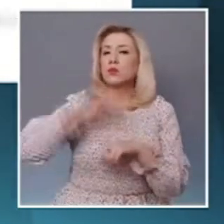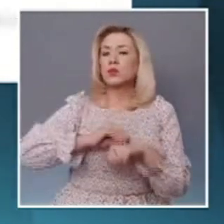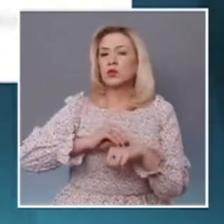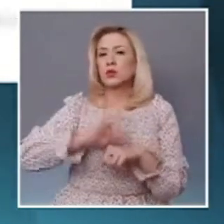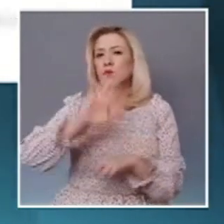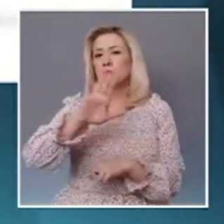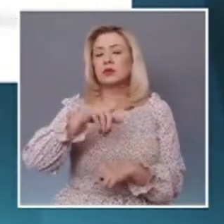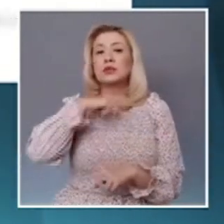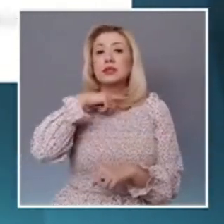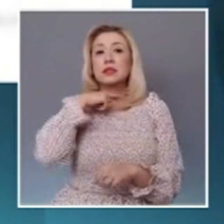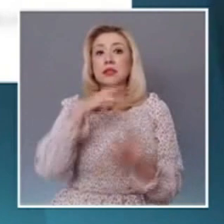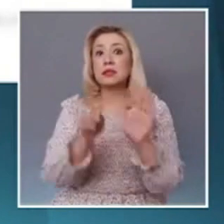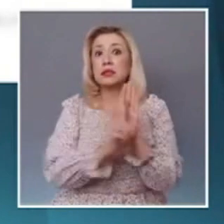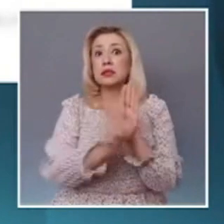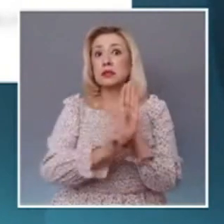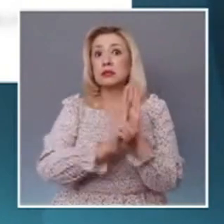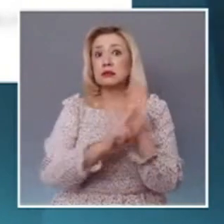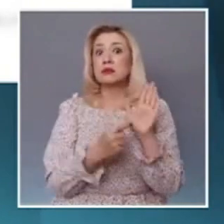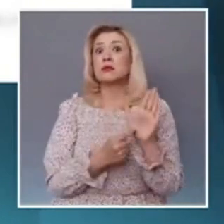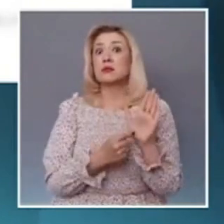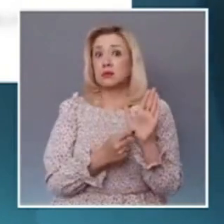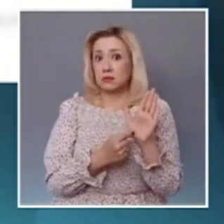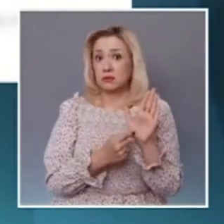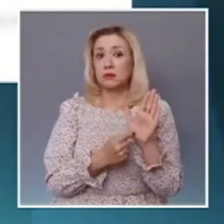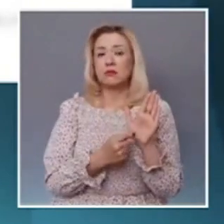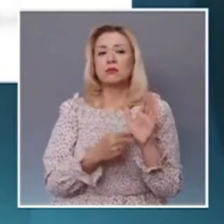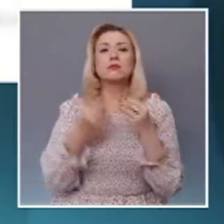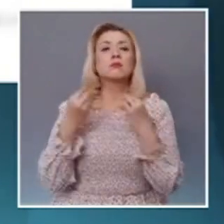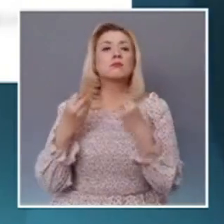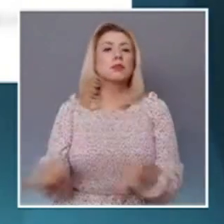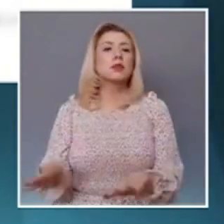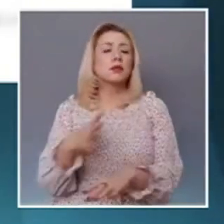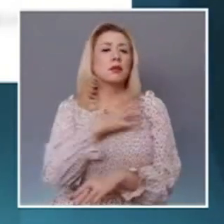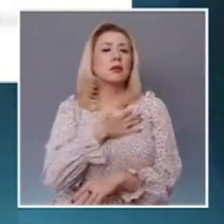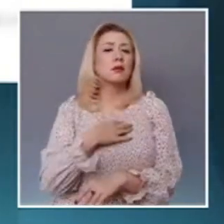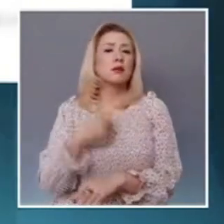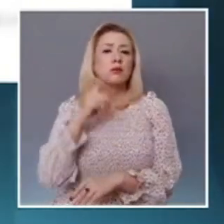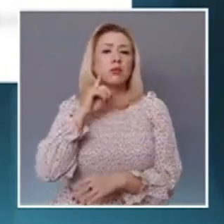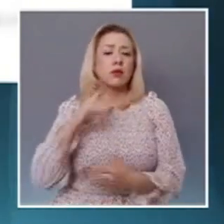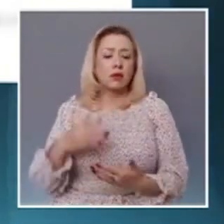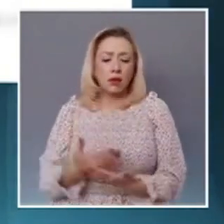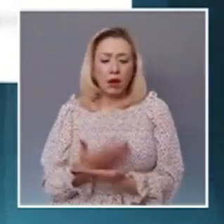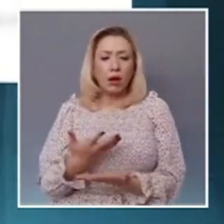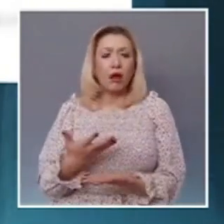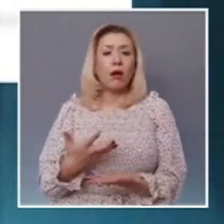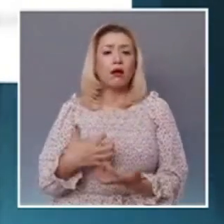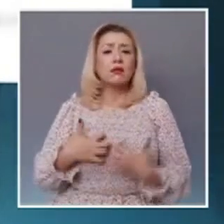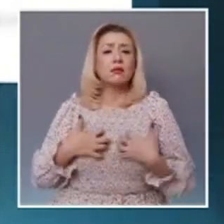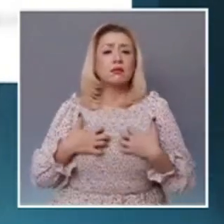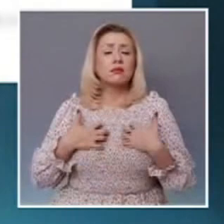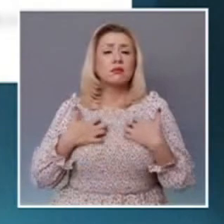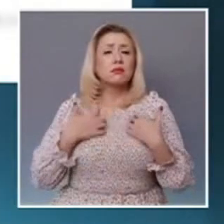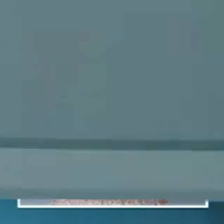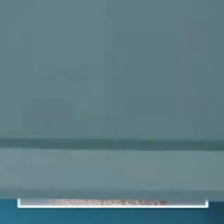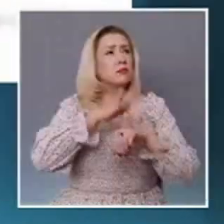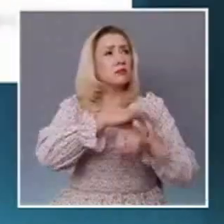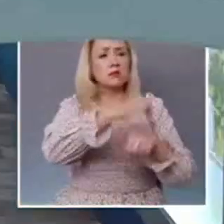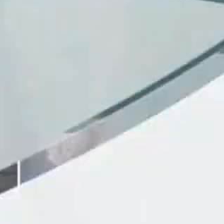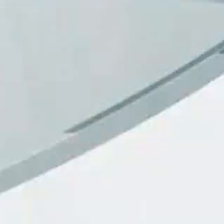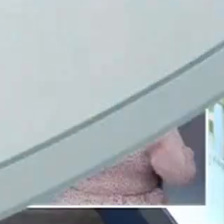obstétrica. Posteriormente perdió al feto. Por ello presentó una queja por inadecuada atención médica.